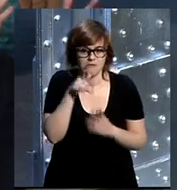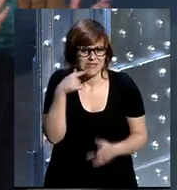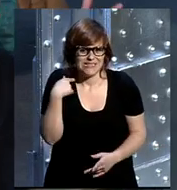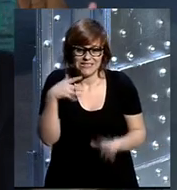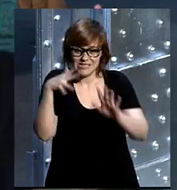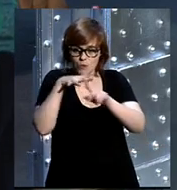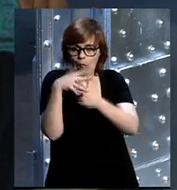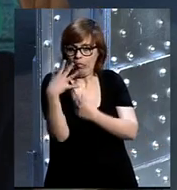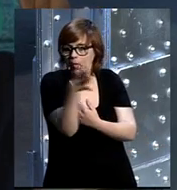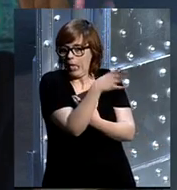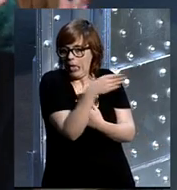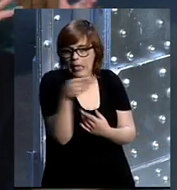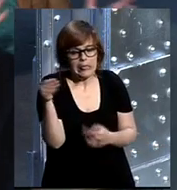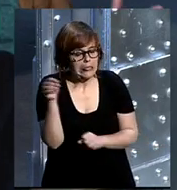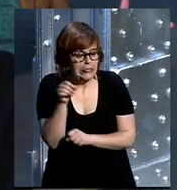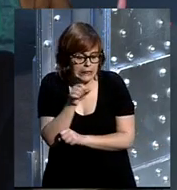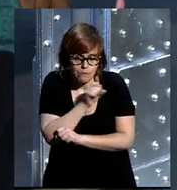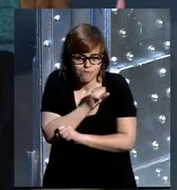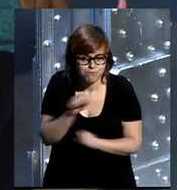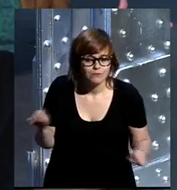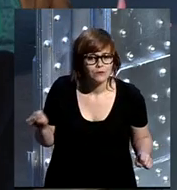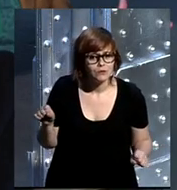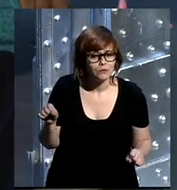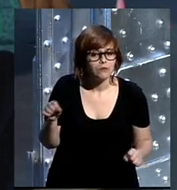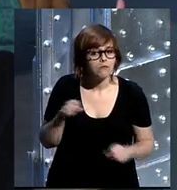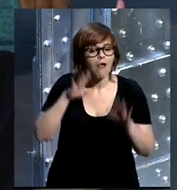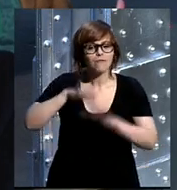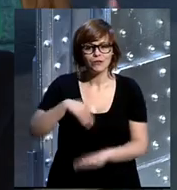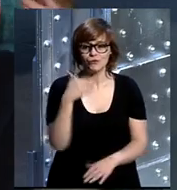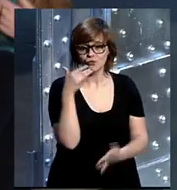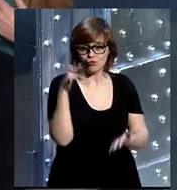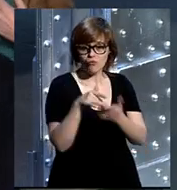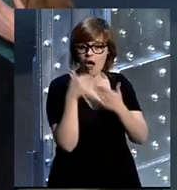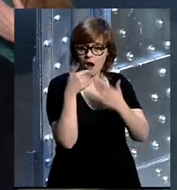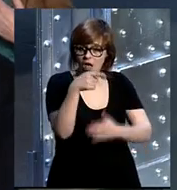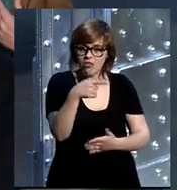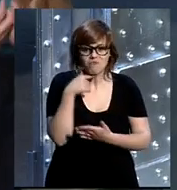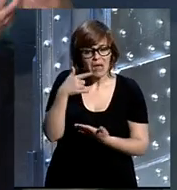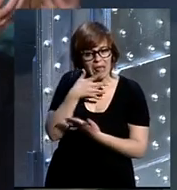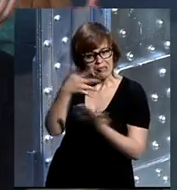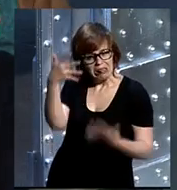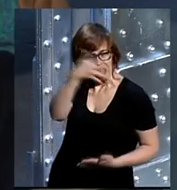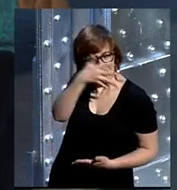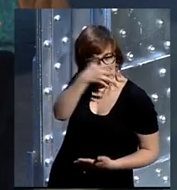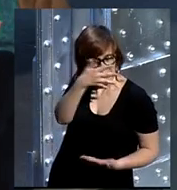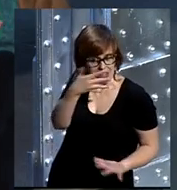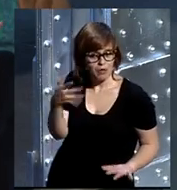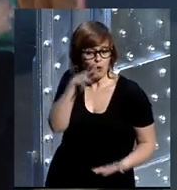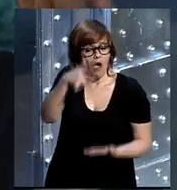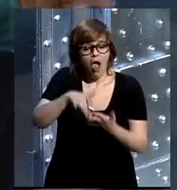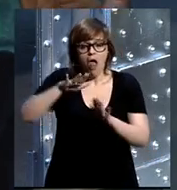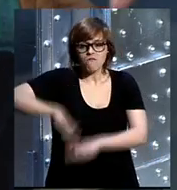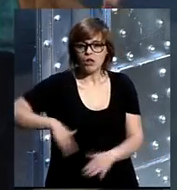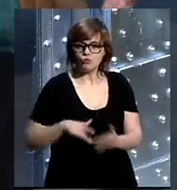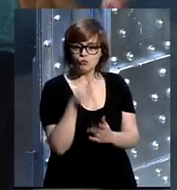incomprensible, y yo creo que es ahí donde se genera la desconfianza. A mí me genera una cierta desconfianza,